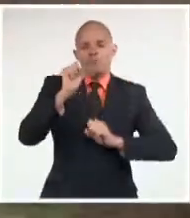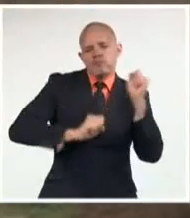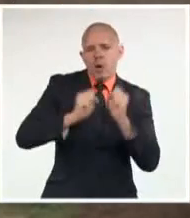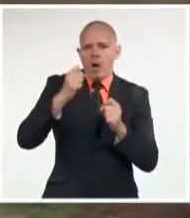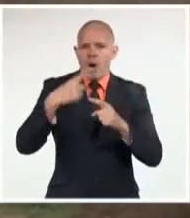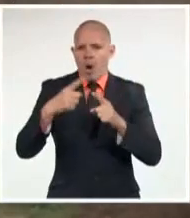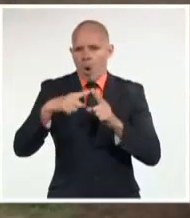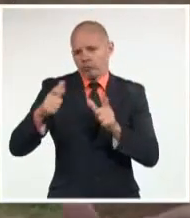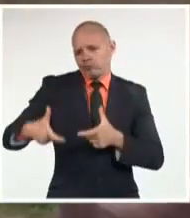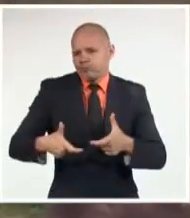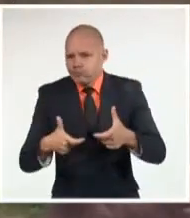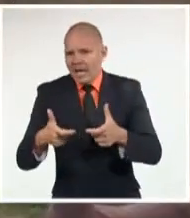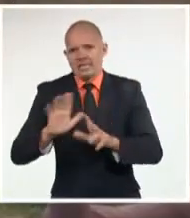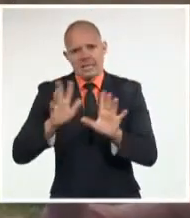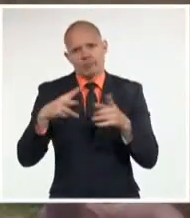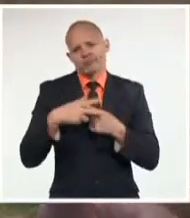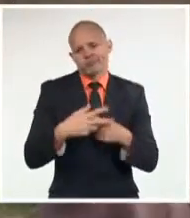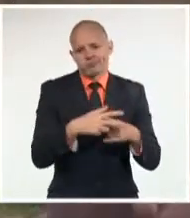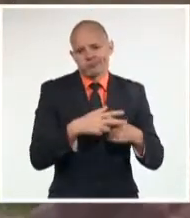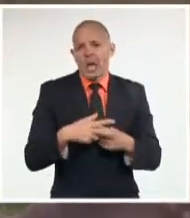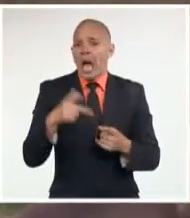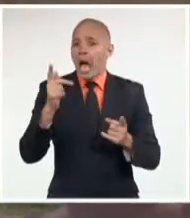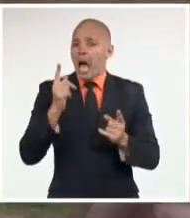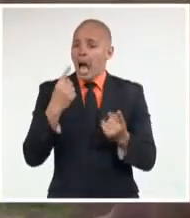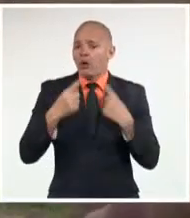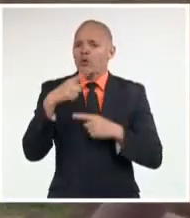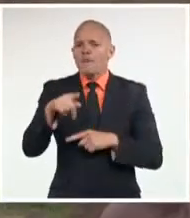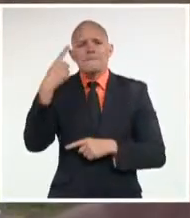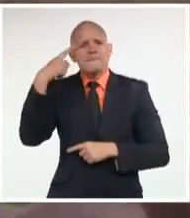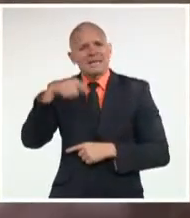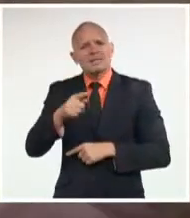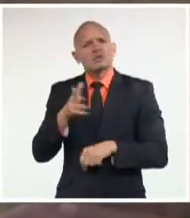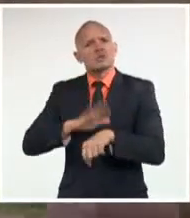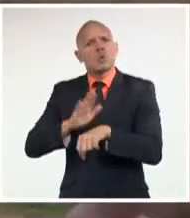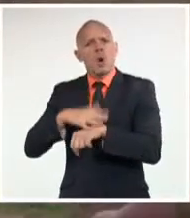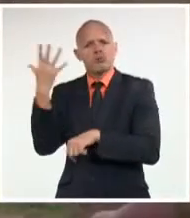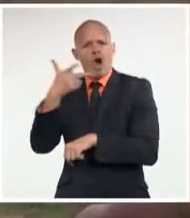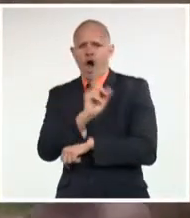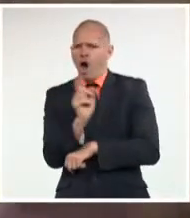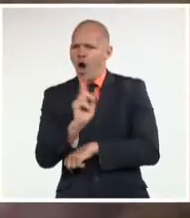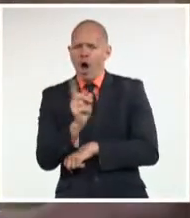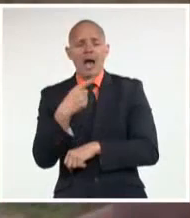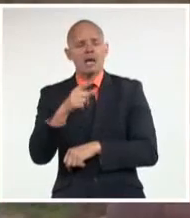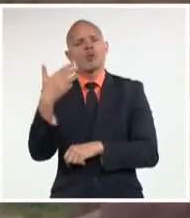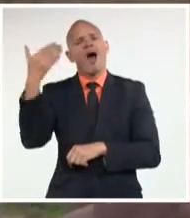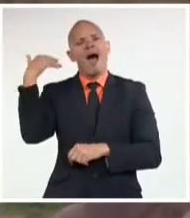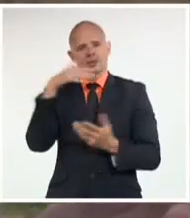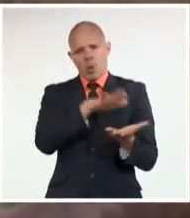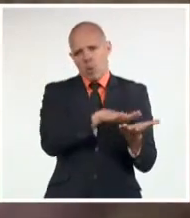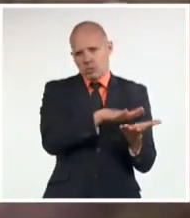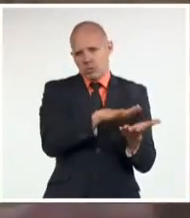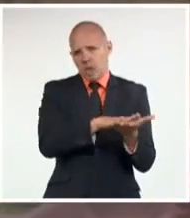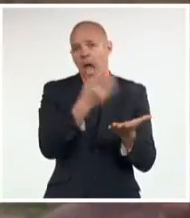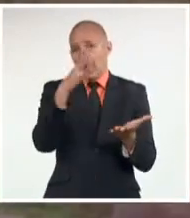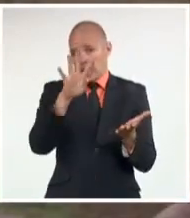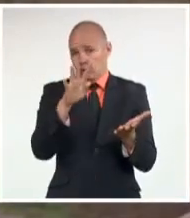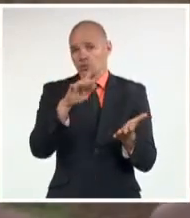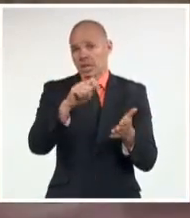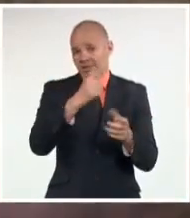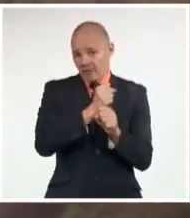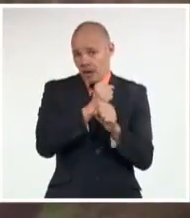que no tienen que ver con el huracán, que son 14 acciones que las teníamos previsto en los planes y que las estamos acelerando con